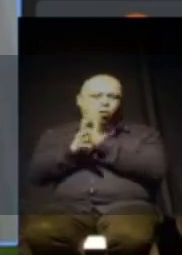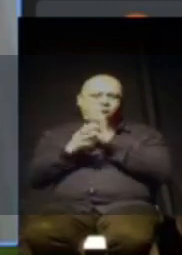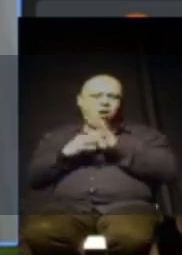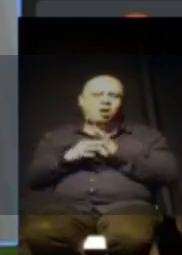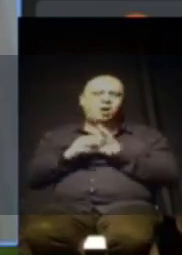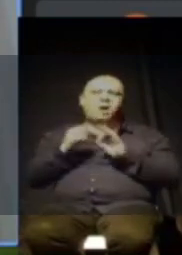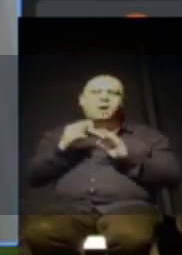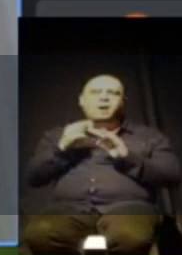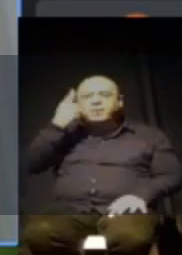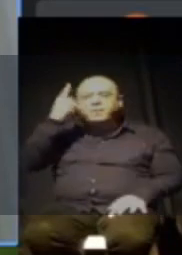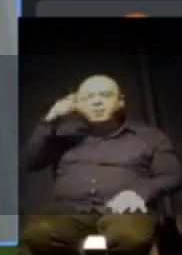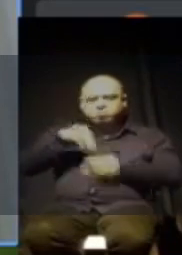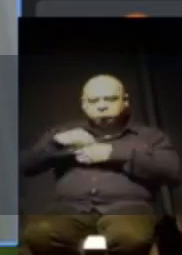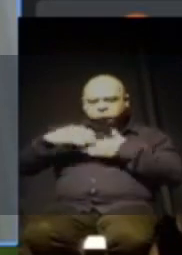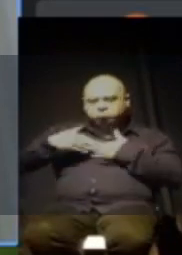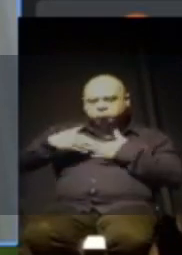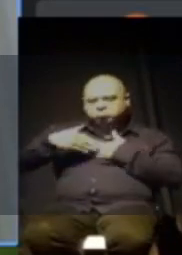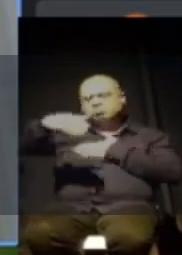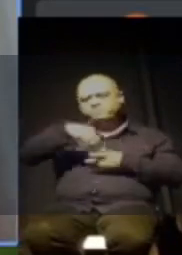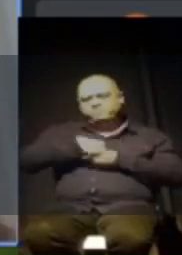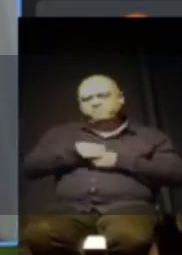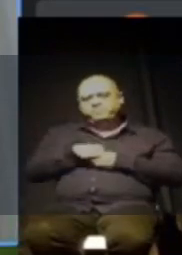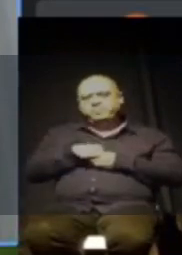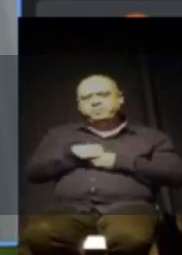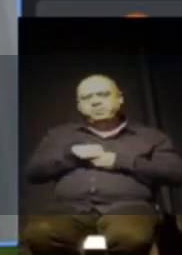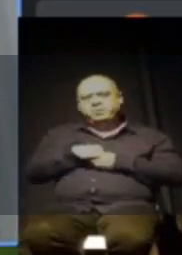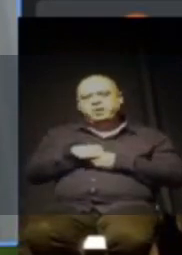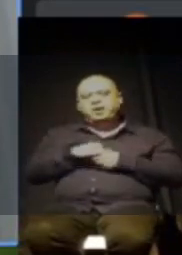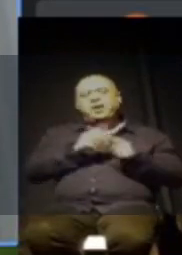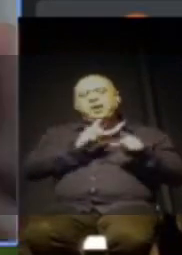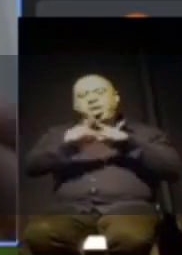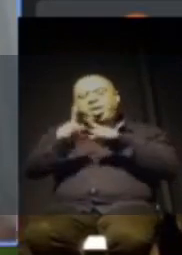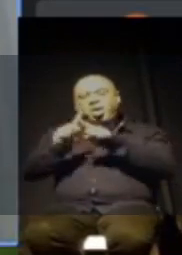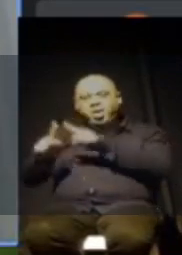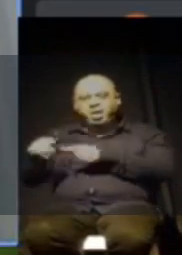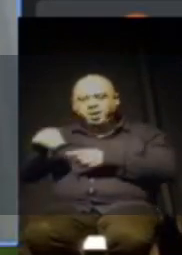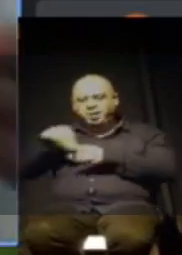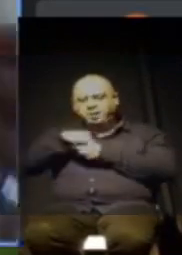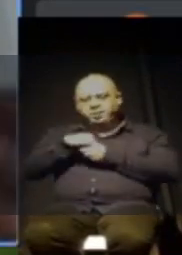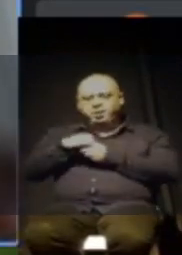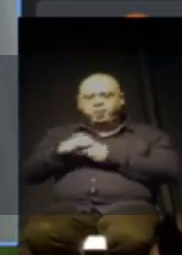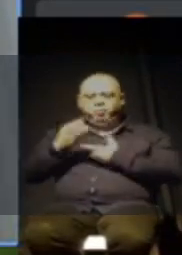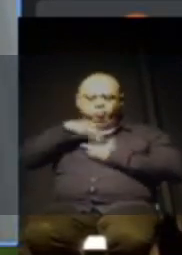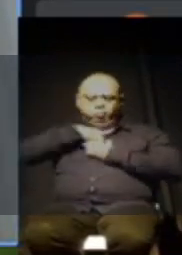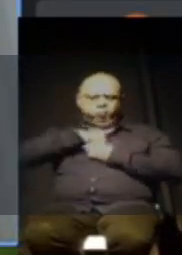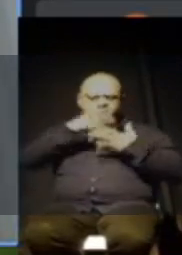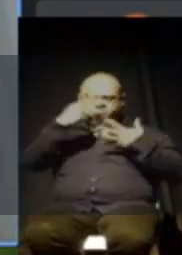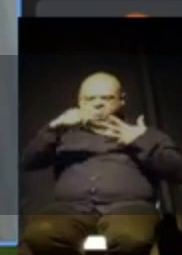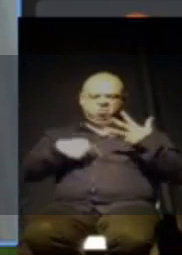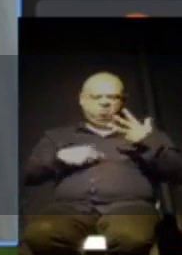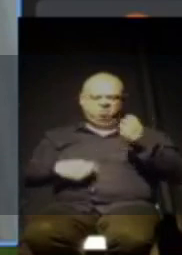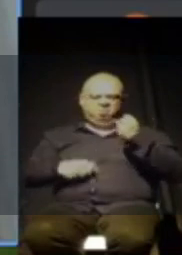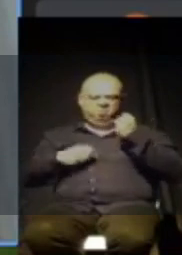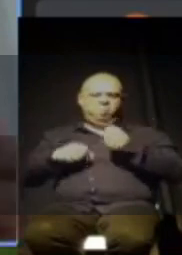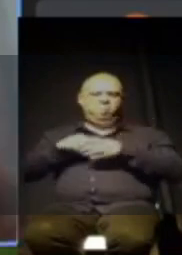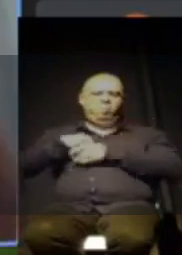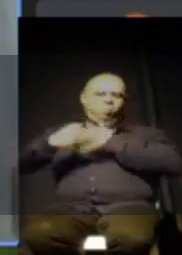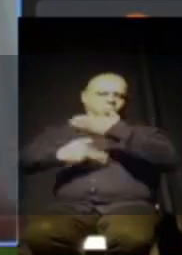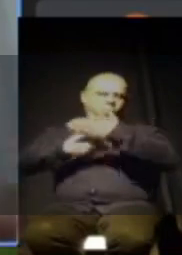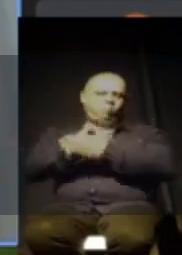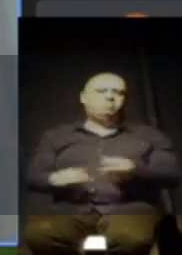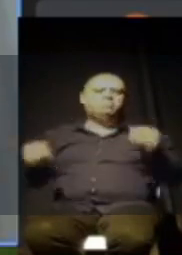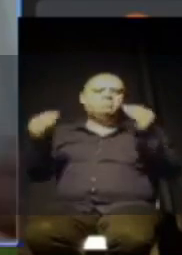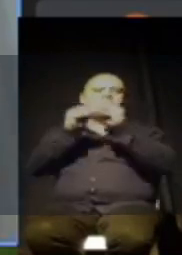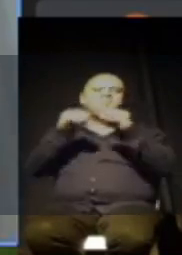el primer capitalismo, depredaciones de distinta índole, desposesión de todo poder de autodeterminación y sobre todo